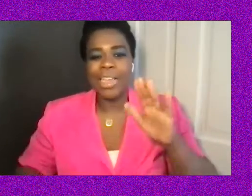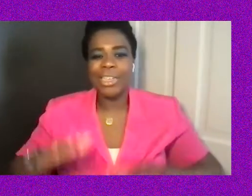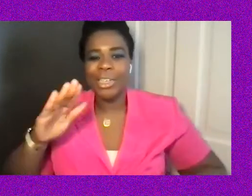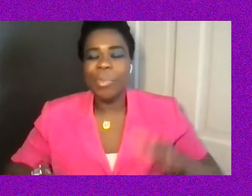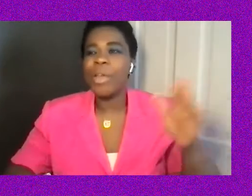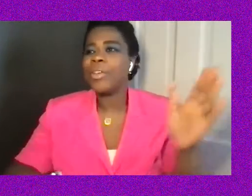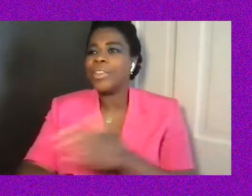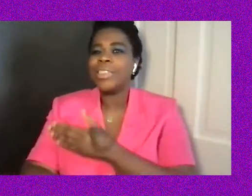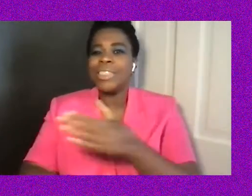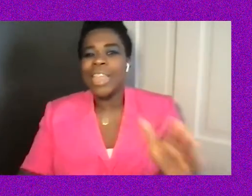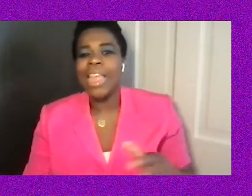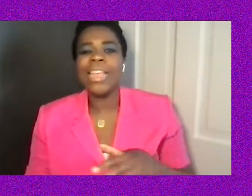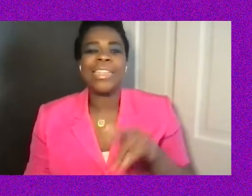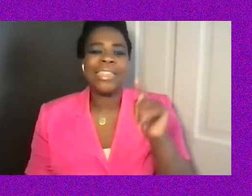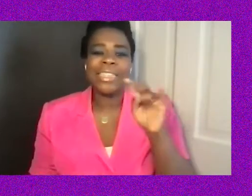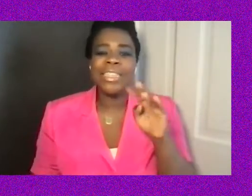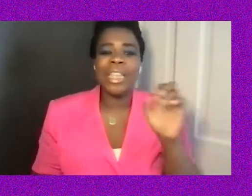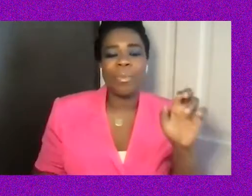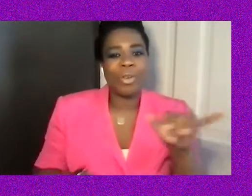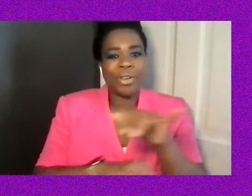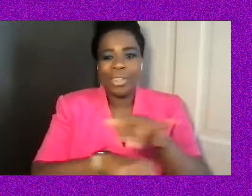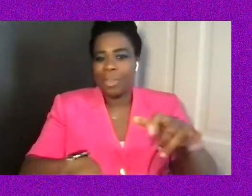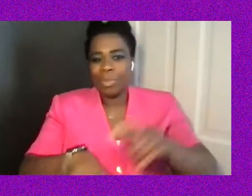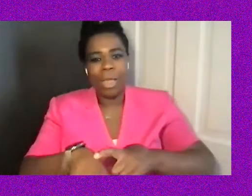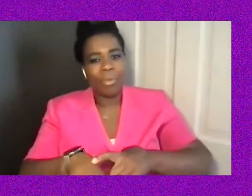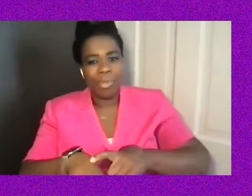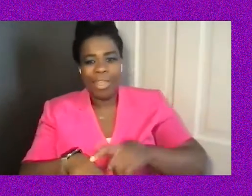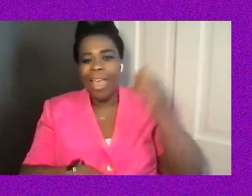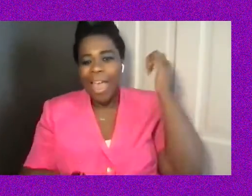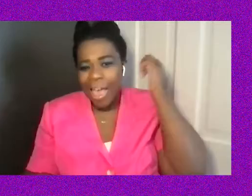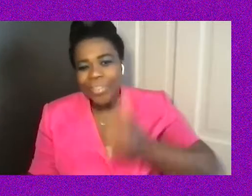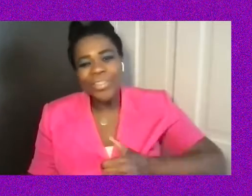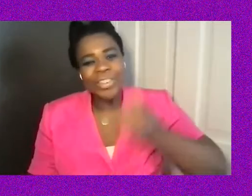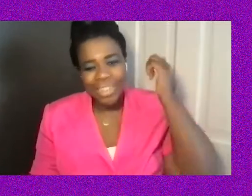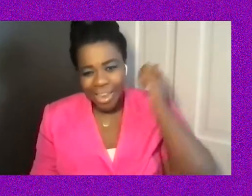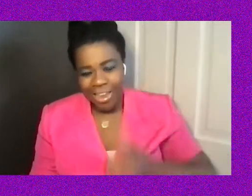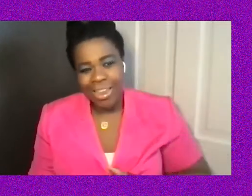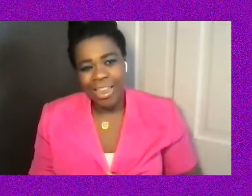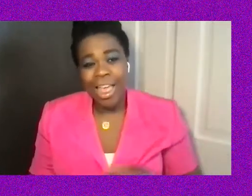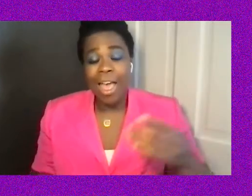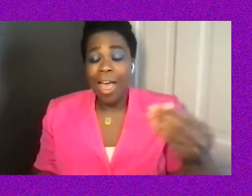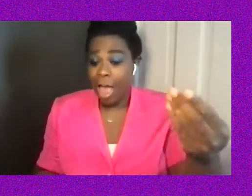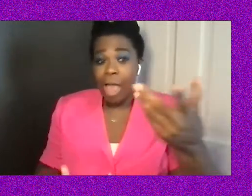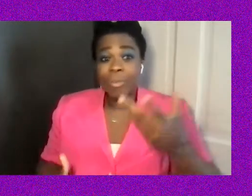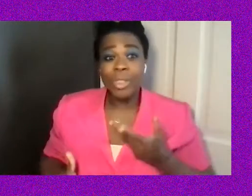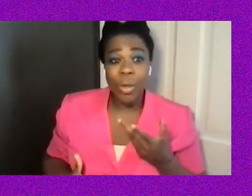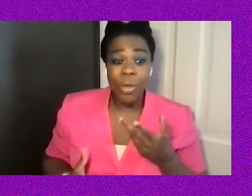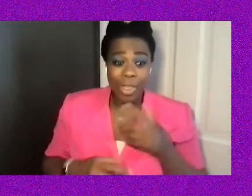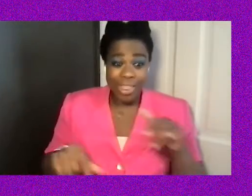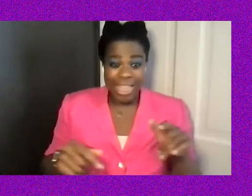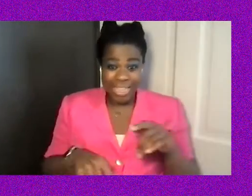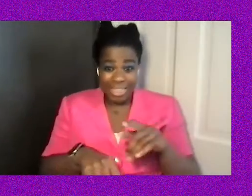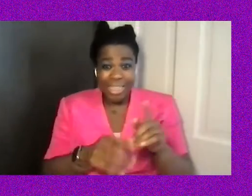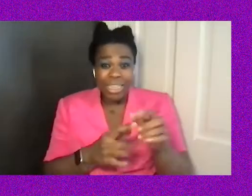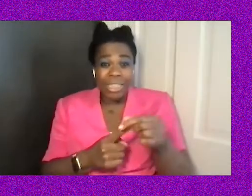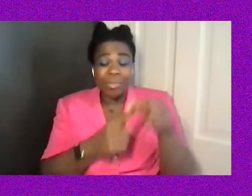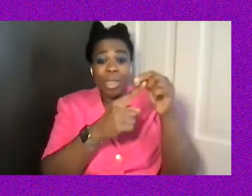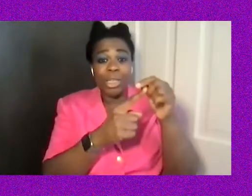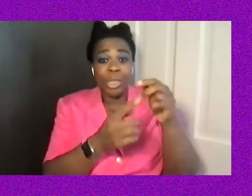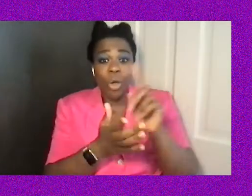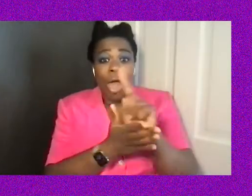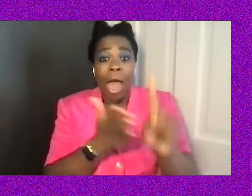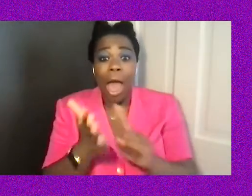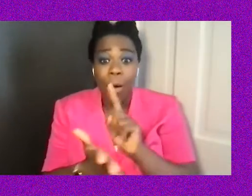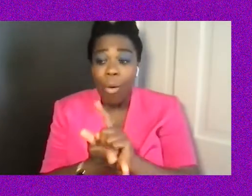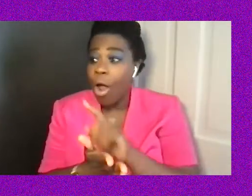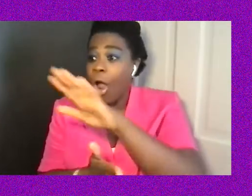timber and clank. Todos los días está tocando y cantando a la vez, a la misma hora, todos los días. Y me dice en esa